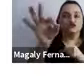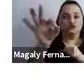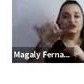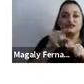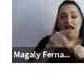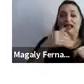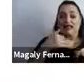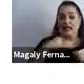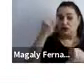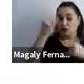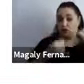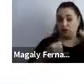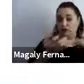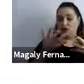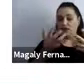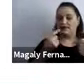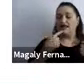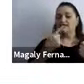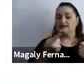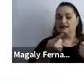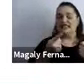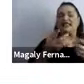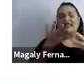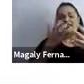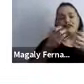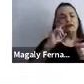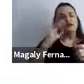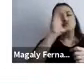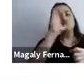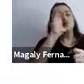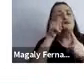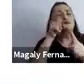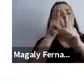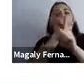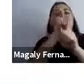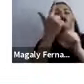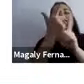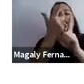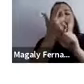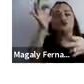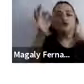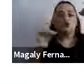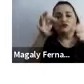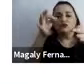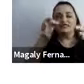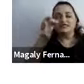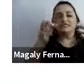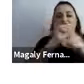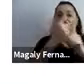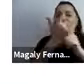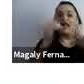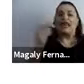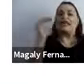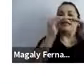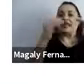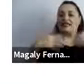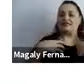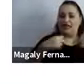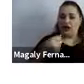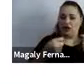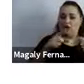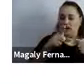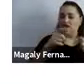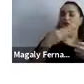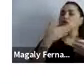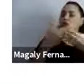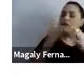lo último que les quería decir. Tenemos que aspirar a sociedades en justicia social y en equidad en salud. La equidad en salud es un buen barómetro de